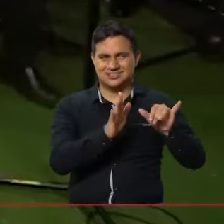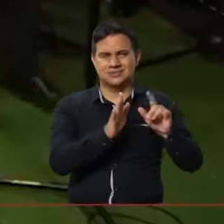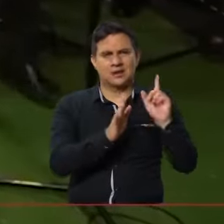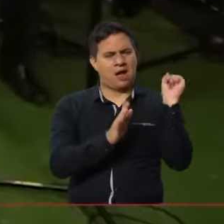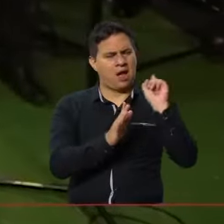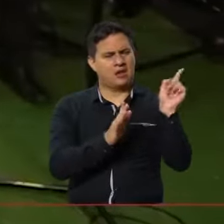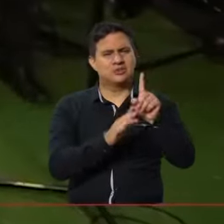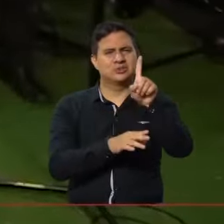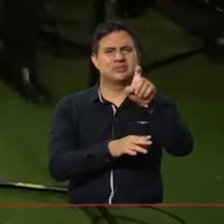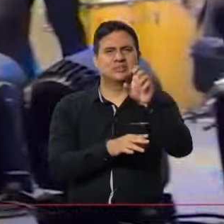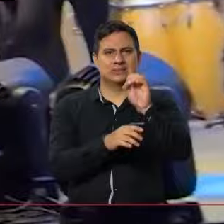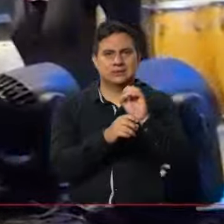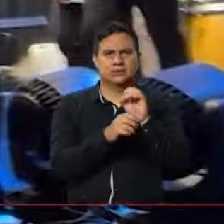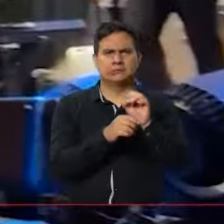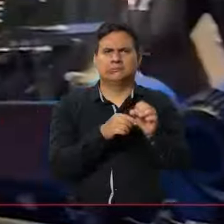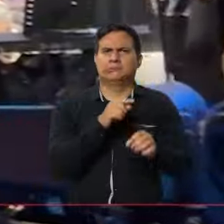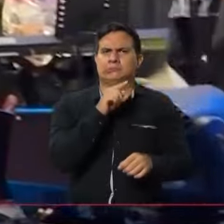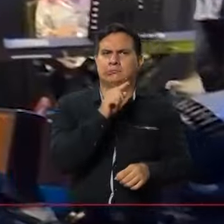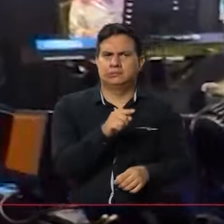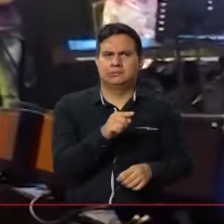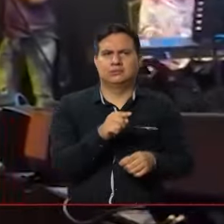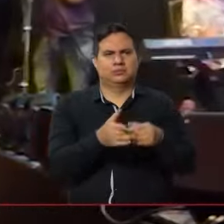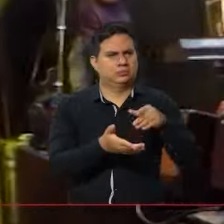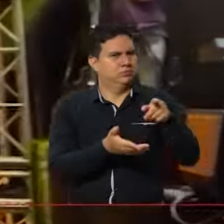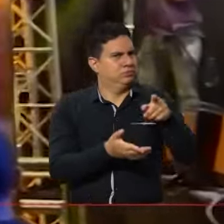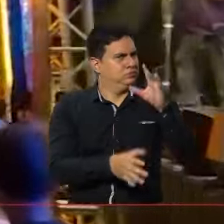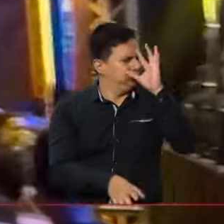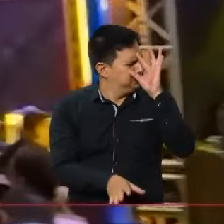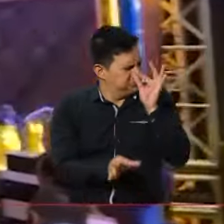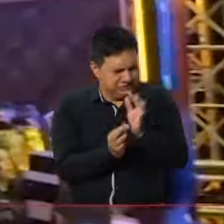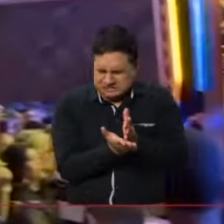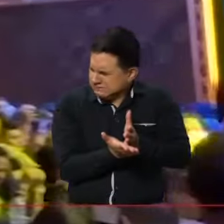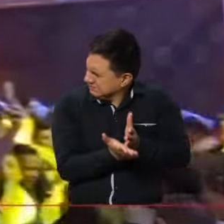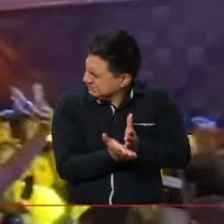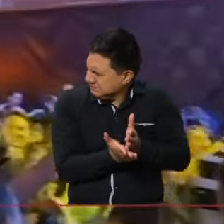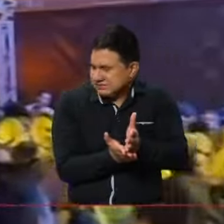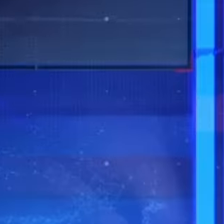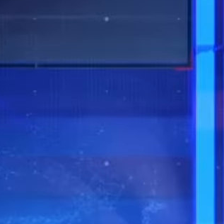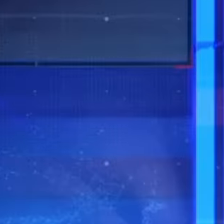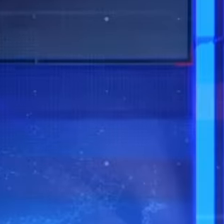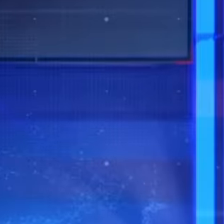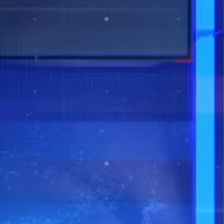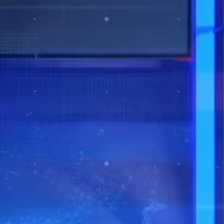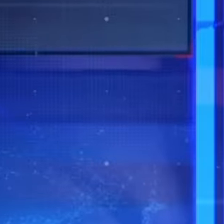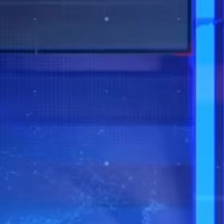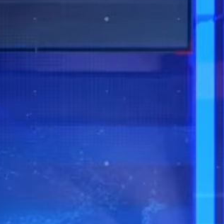la música, donde la fidelidad a su estilo original siempre ha estado presente.